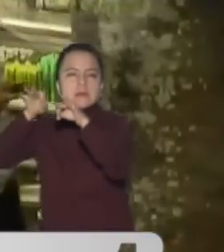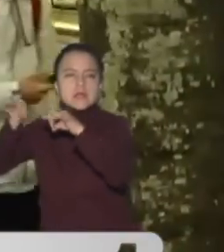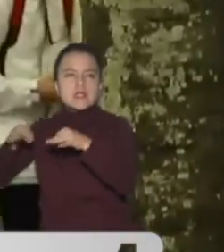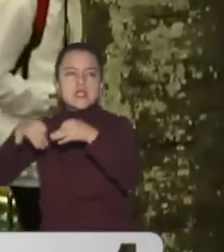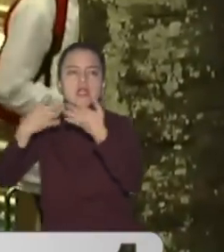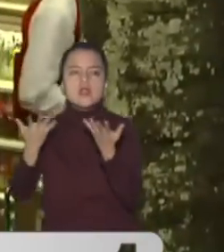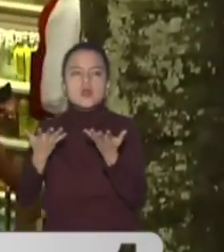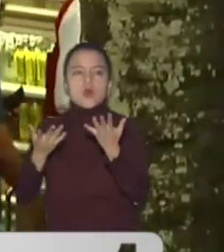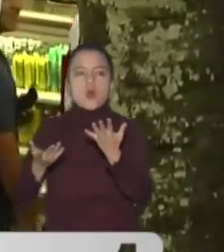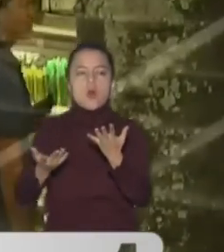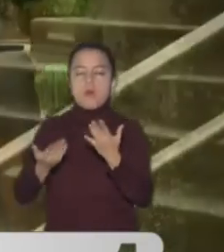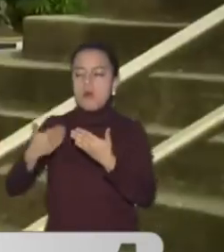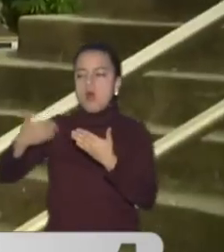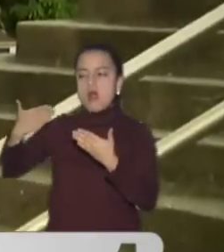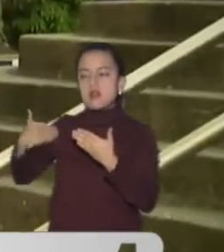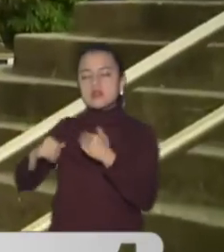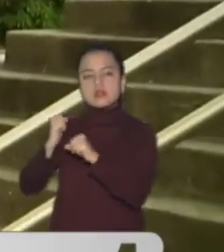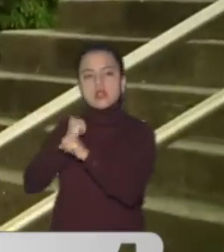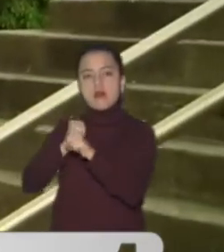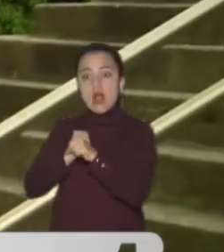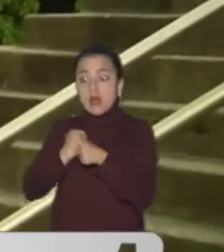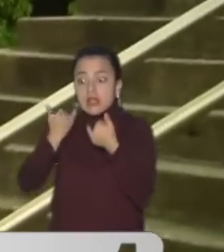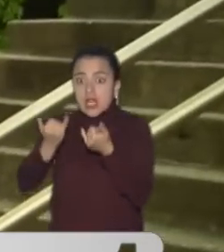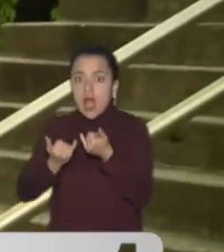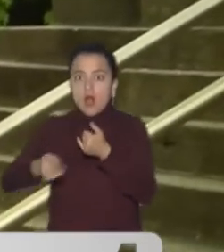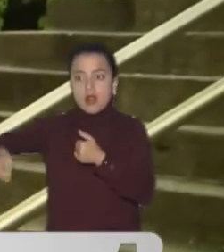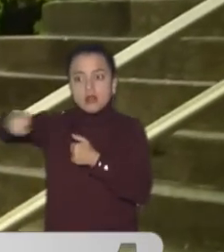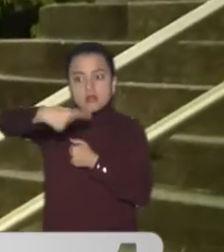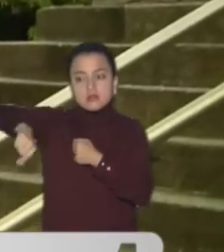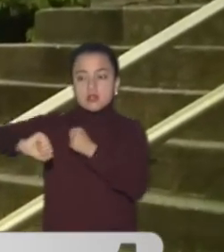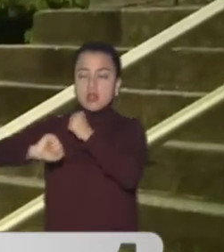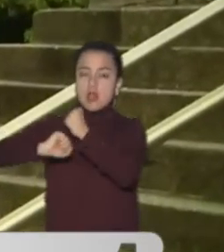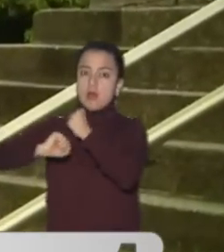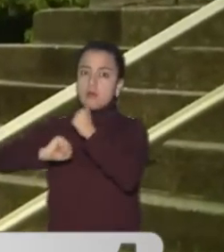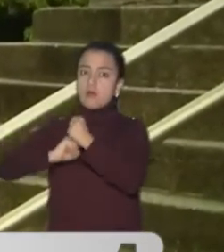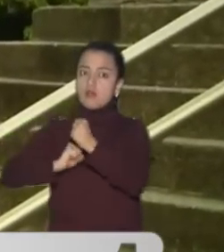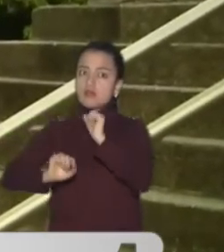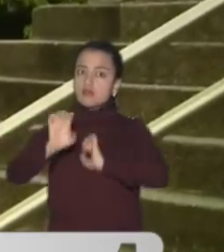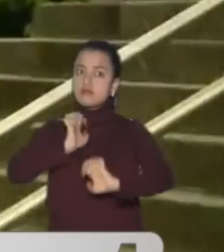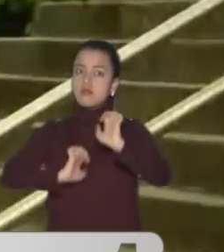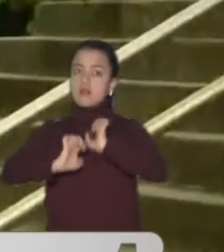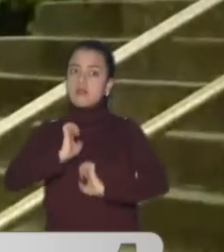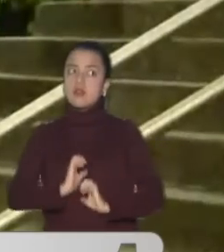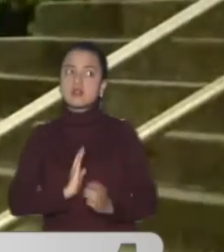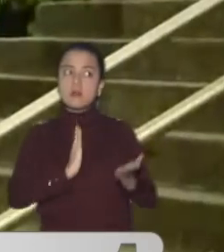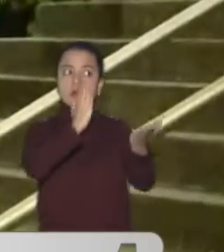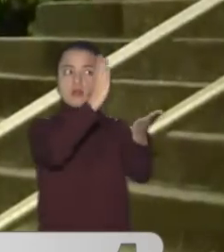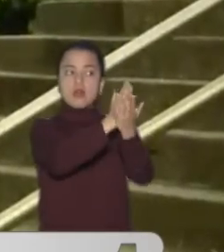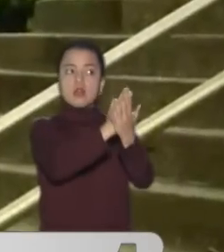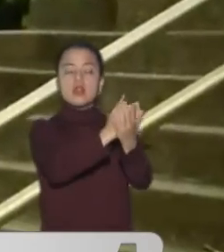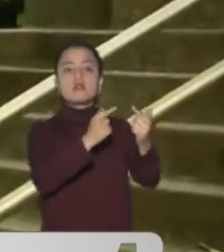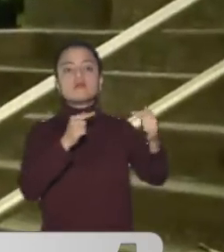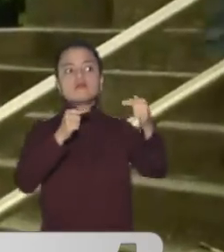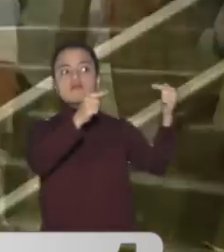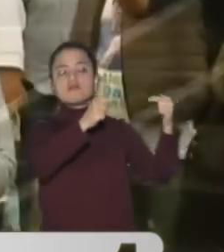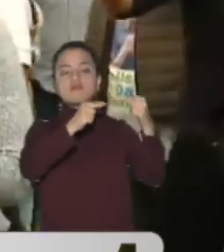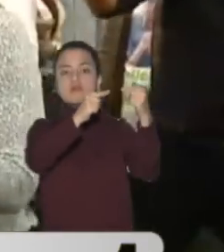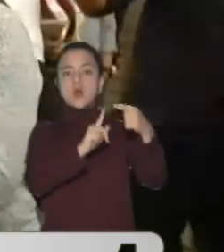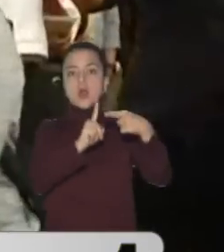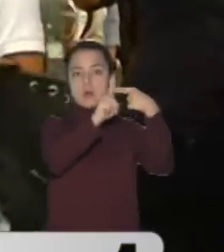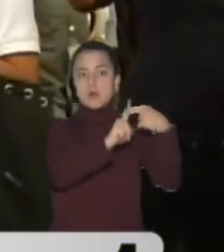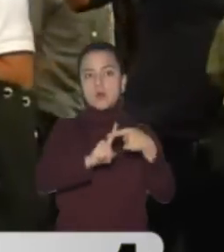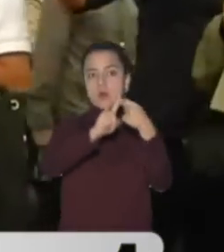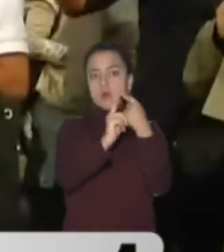pide, la solidaridad para iniciar su defensa ante la decisión de la procuradora de suspenderlo de su cargo y de enviar a